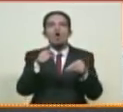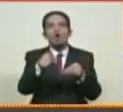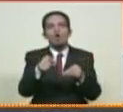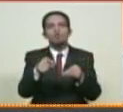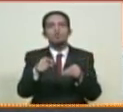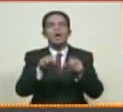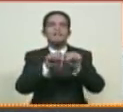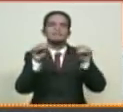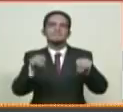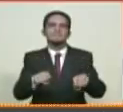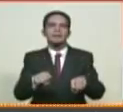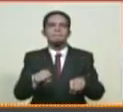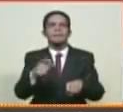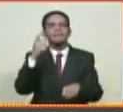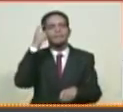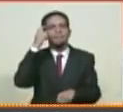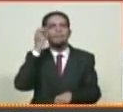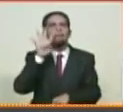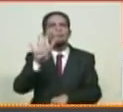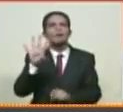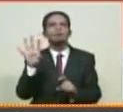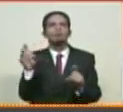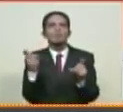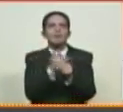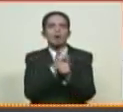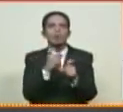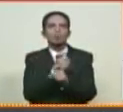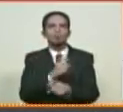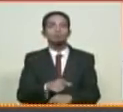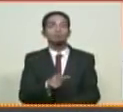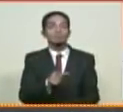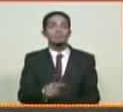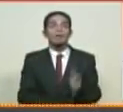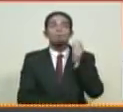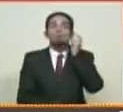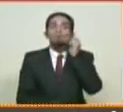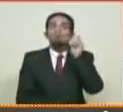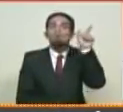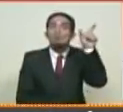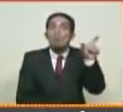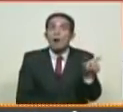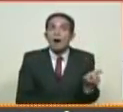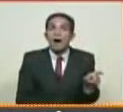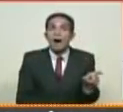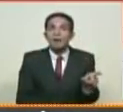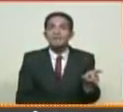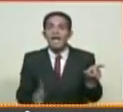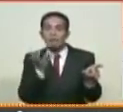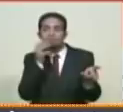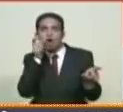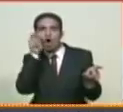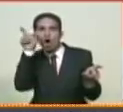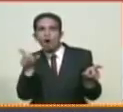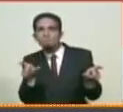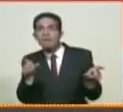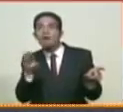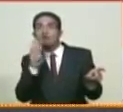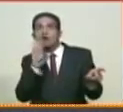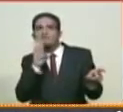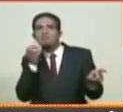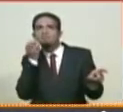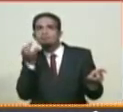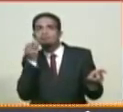frustración del día 4 de agosto. Es esta señora, según la confesión de alias